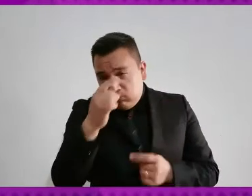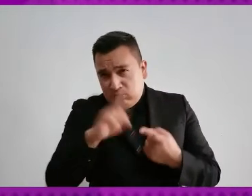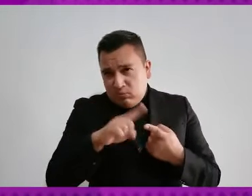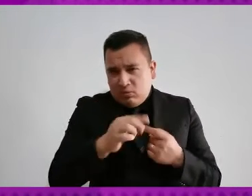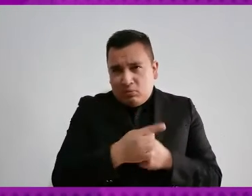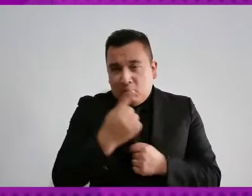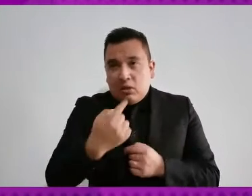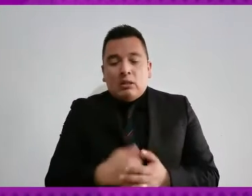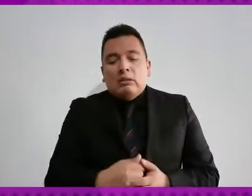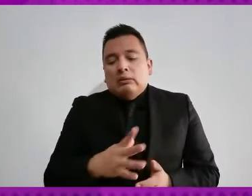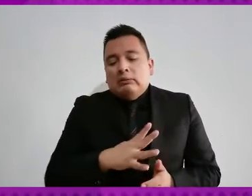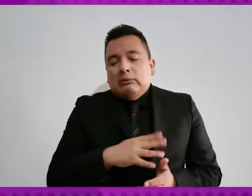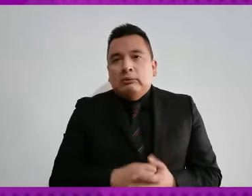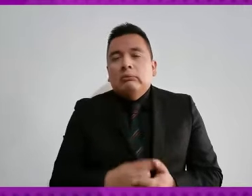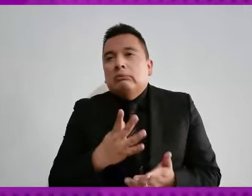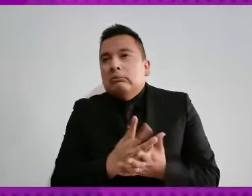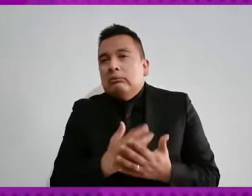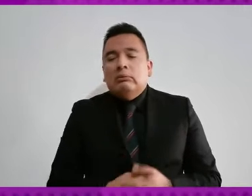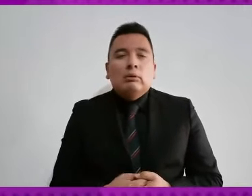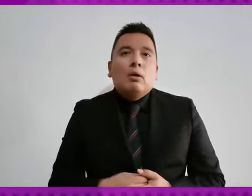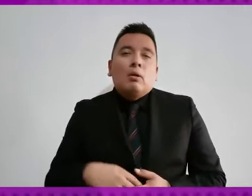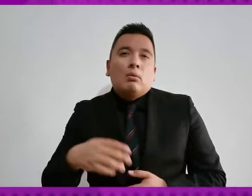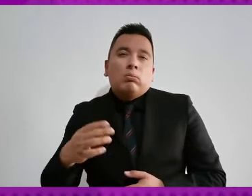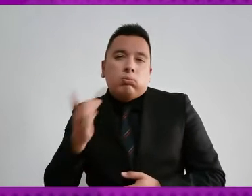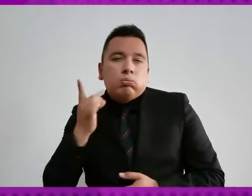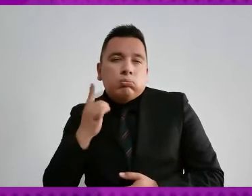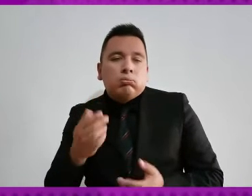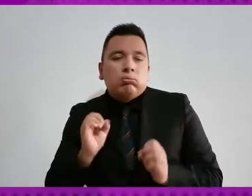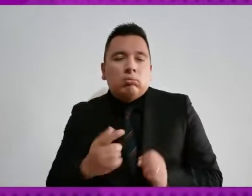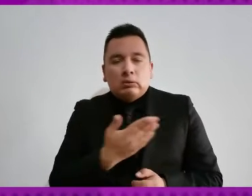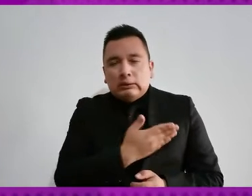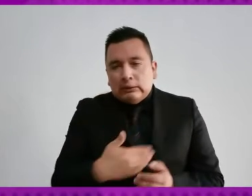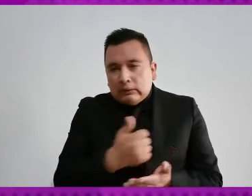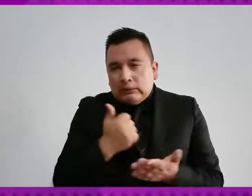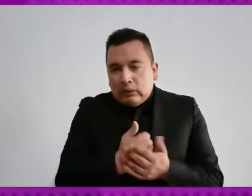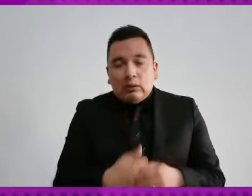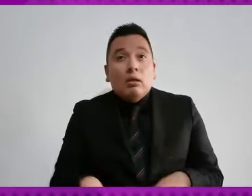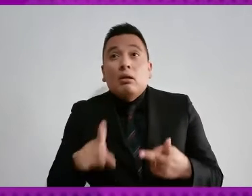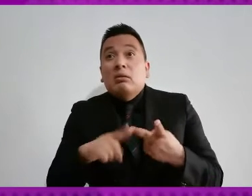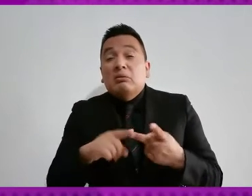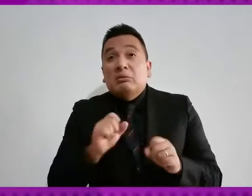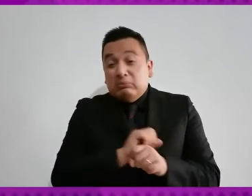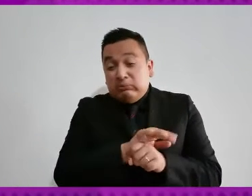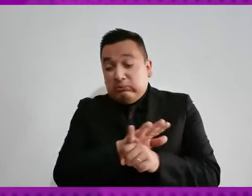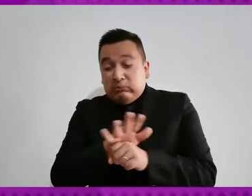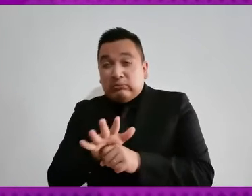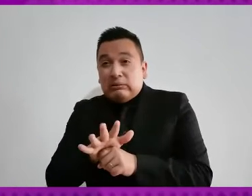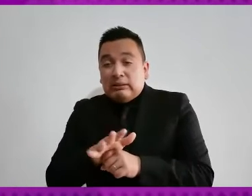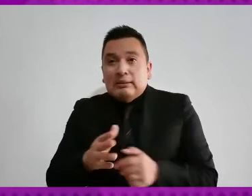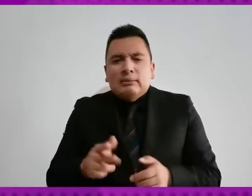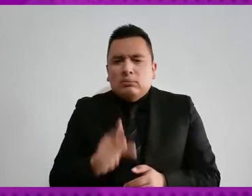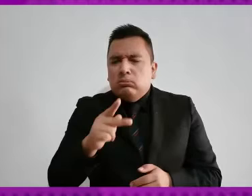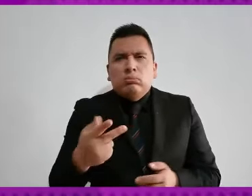pandemia que se resiste a terminar, la participación de la ciudadanía fue bastante buena. Más del